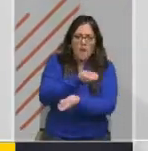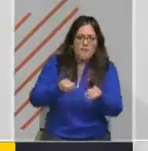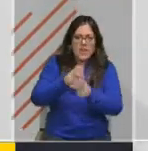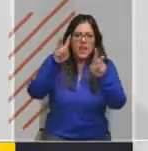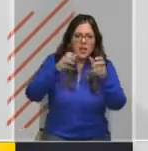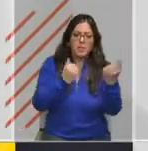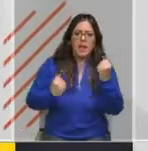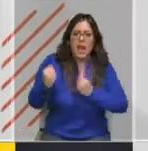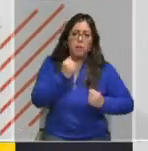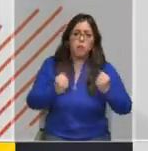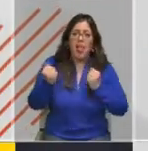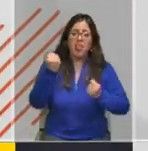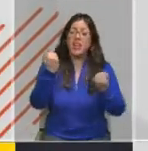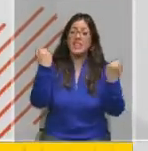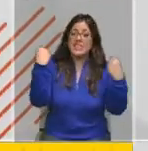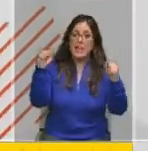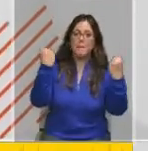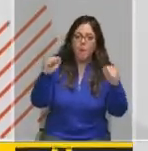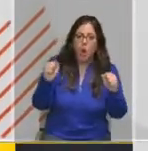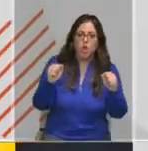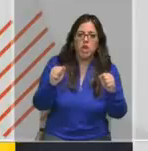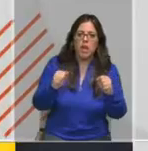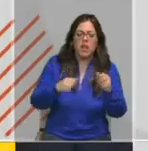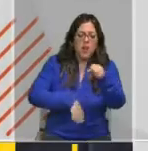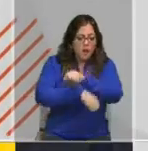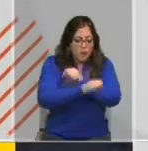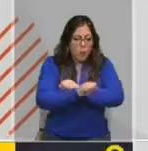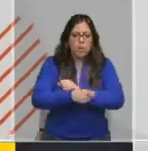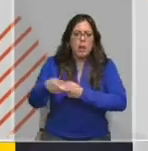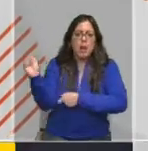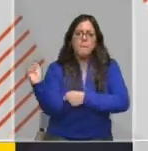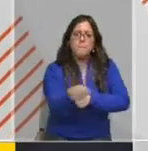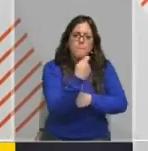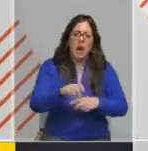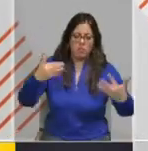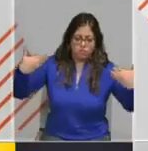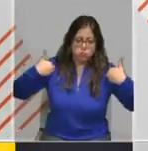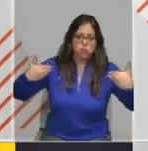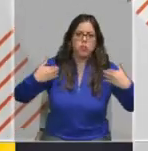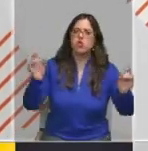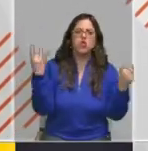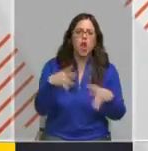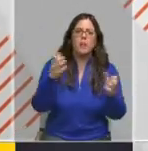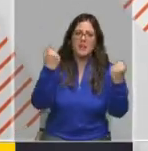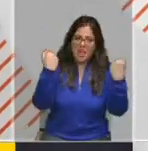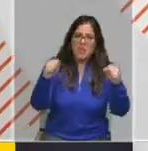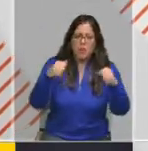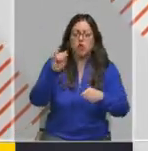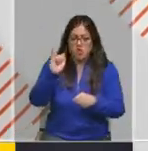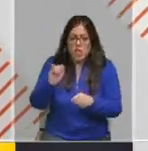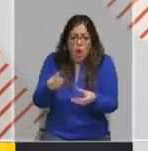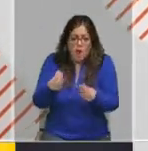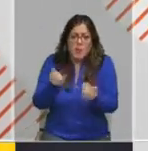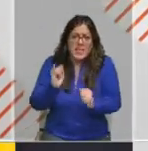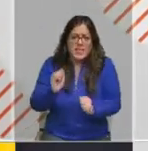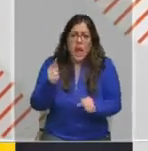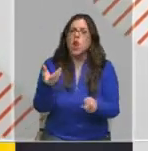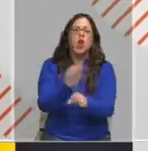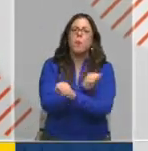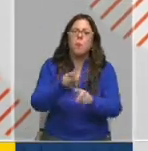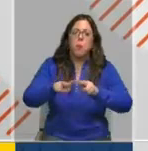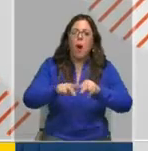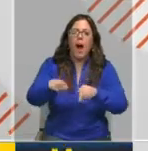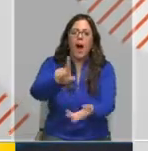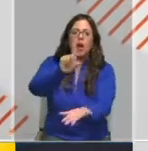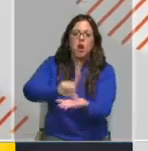desarrollando es deporte, como ustedes pueden ver. Se desarrolla fútbol, pádel, entrenamiento funcional. Solamente deporte. Claramente sí, claramente que sí. Lo que no se puede hacer en ese